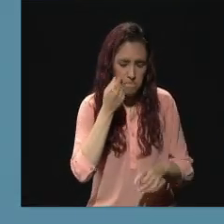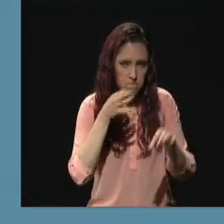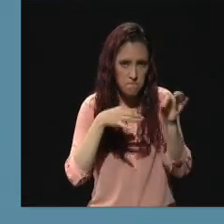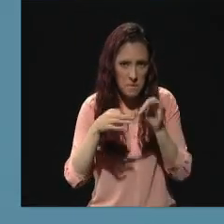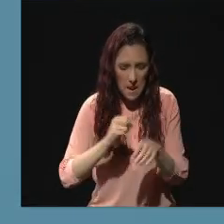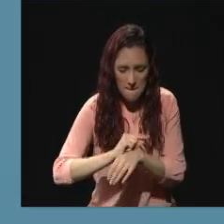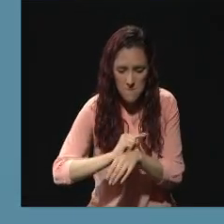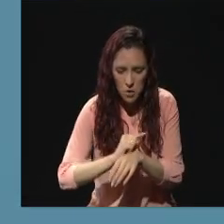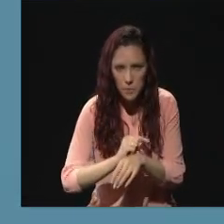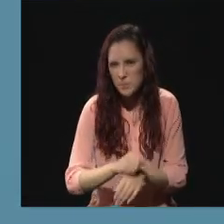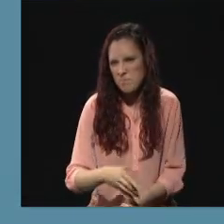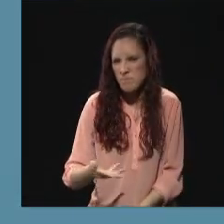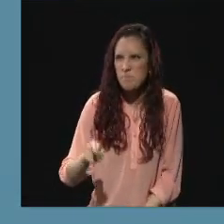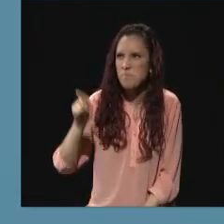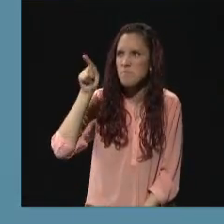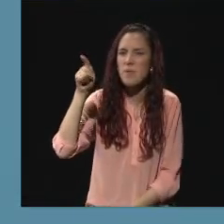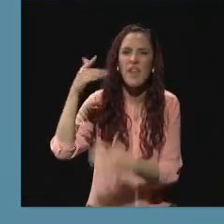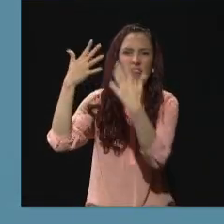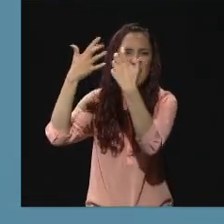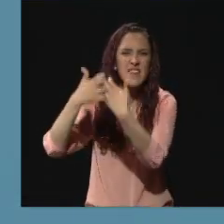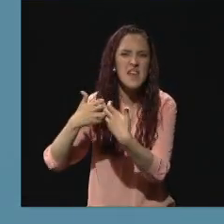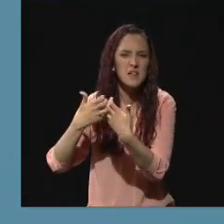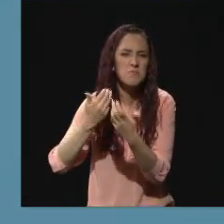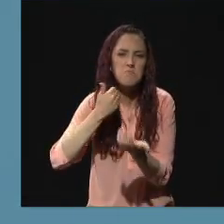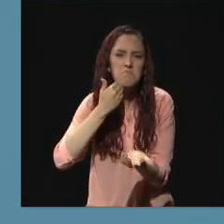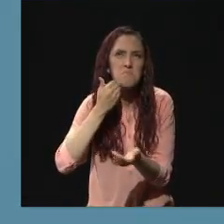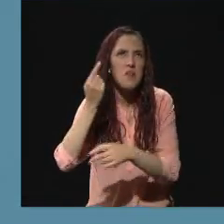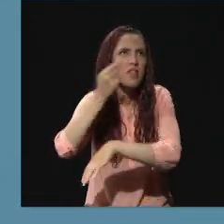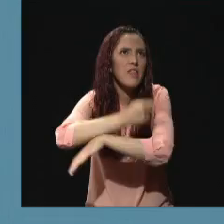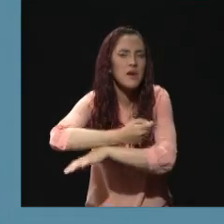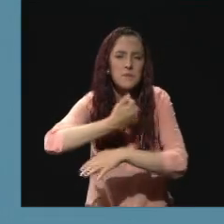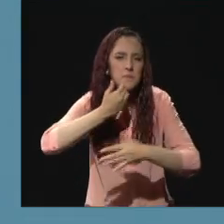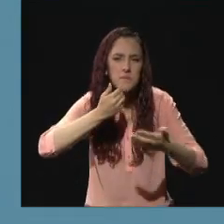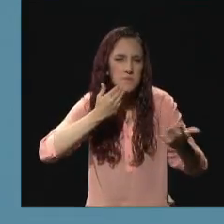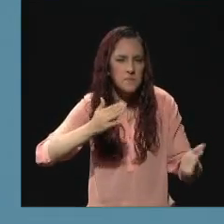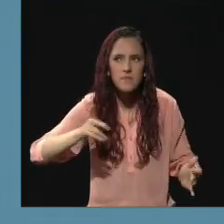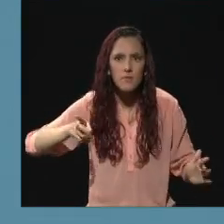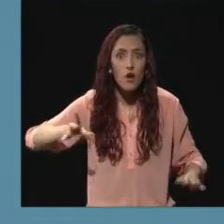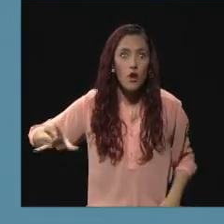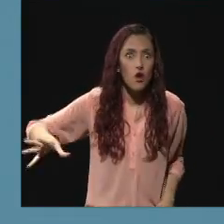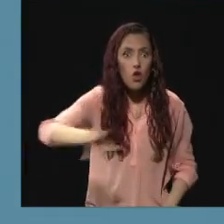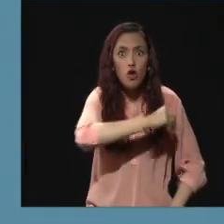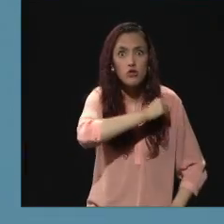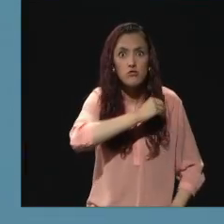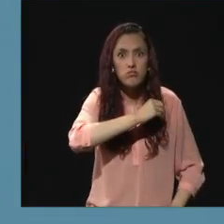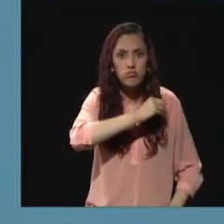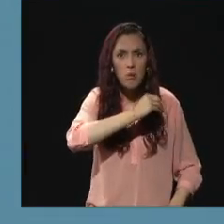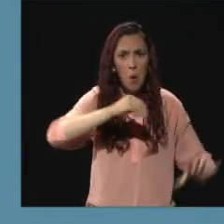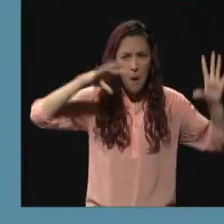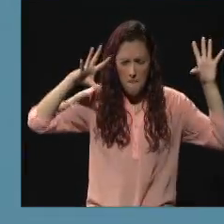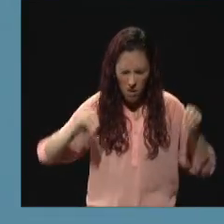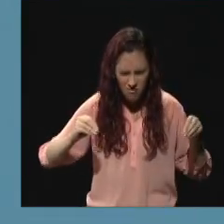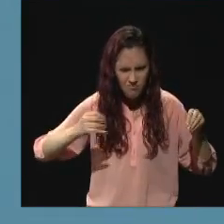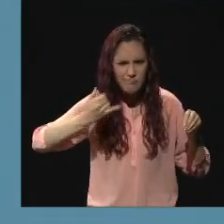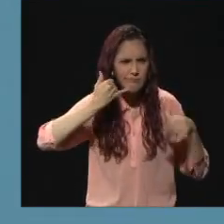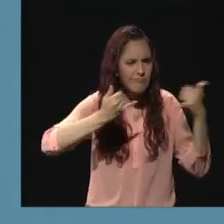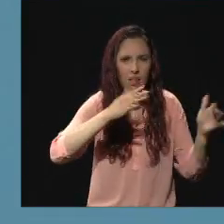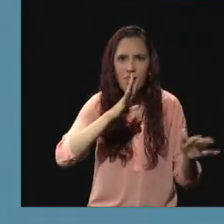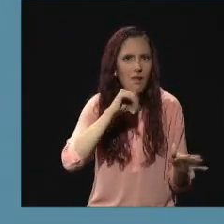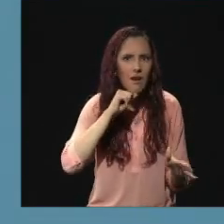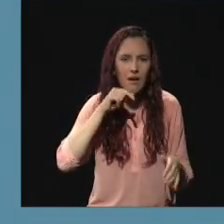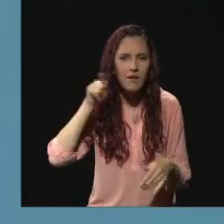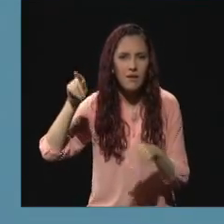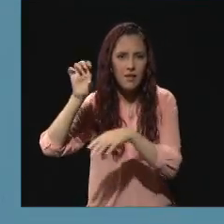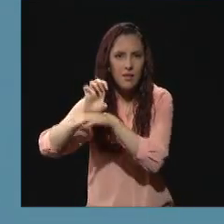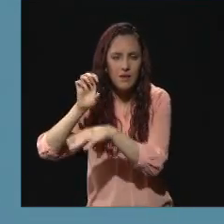si el operador en un día x un mes x tuvo que dar de llamadas le cayeron varias llamadas él tiene unos mecanismos que son